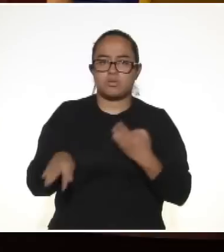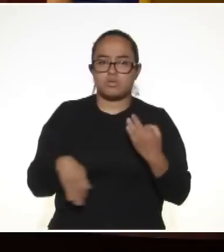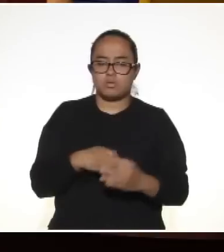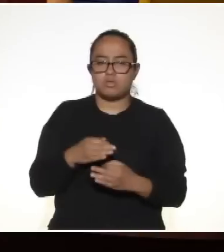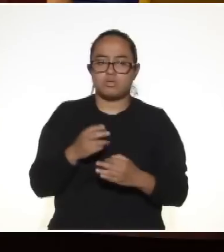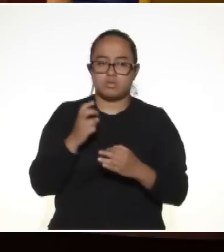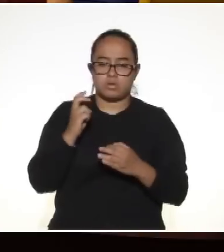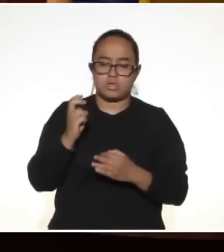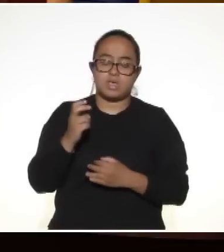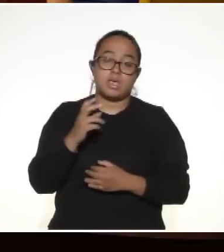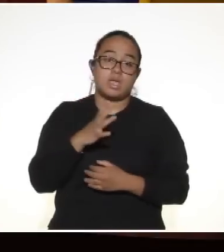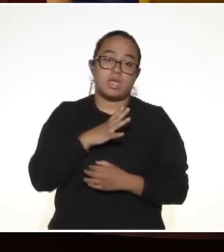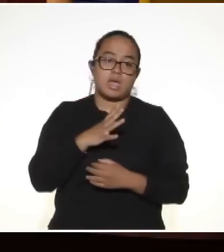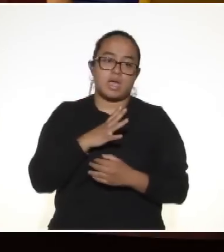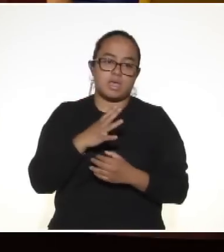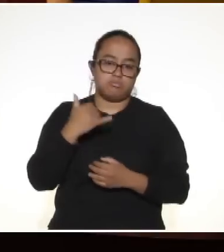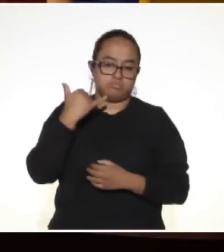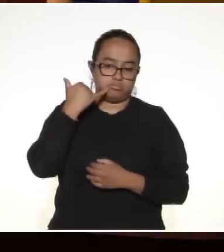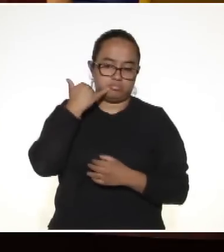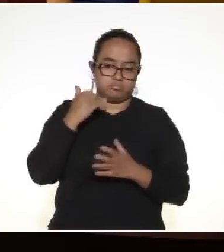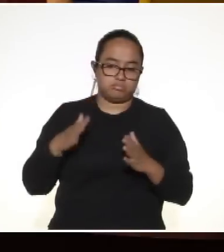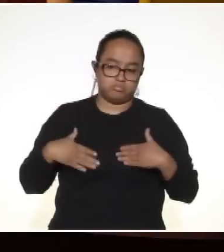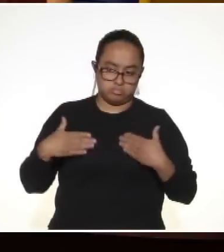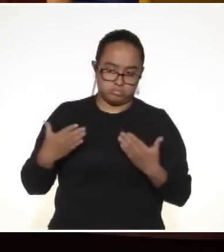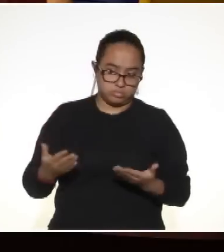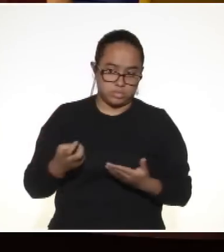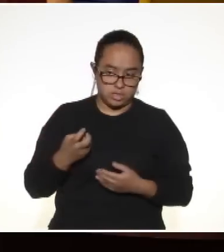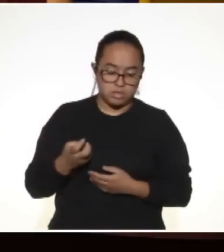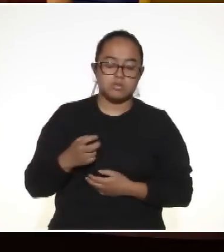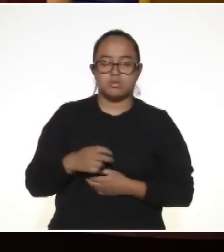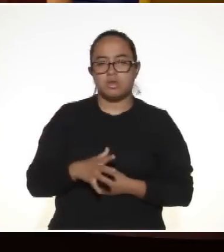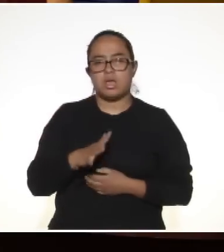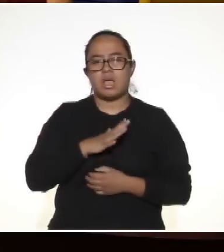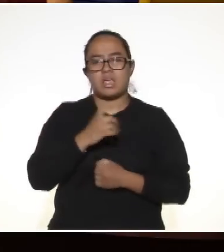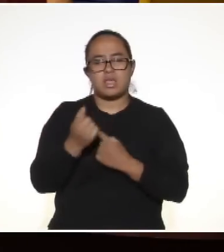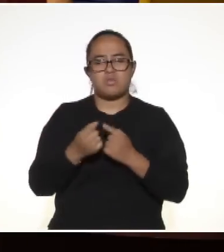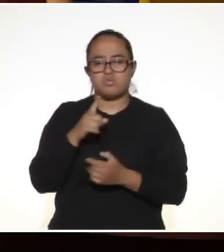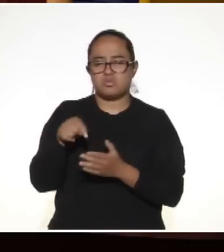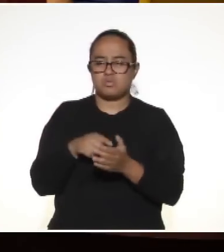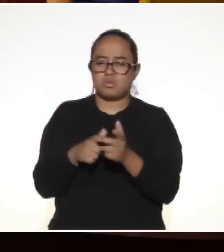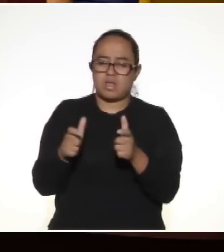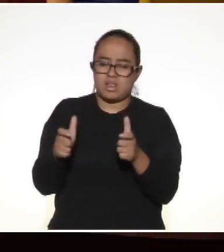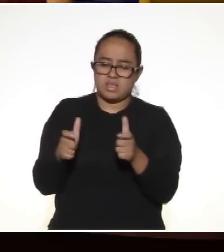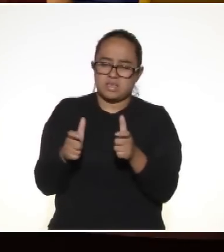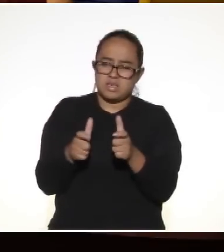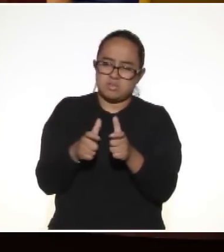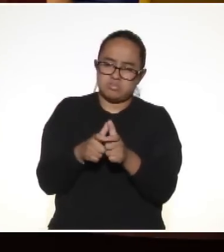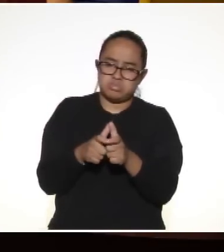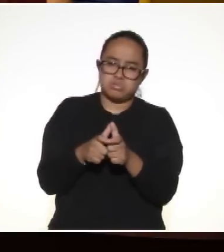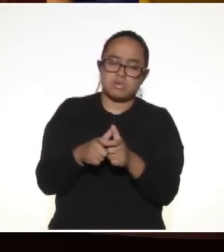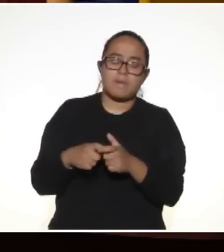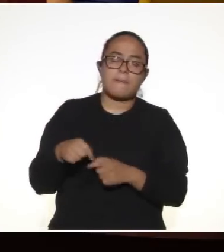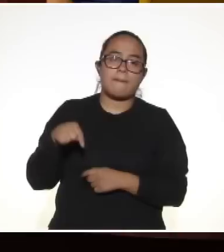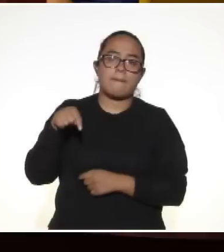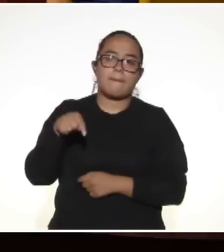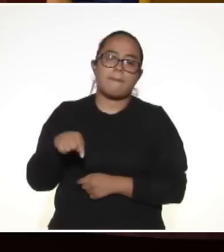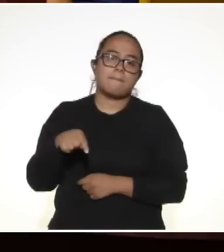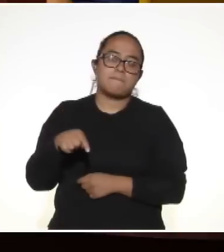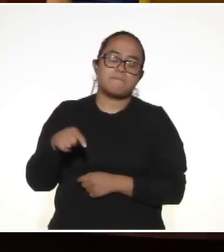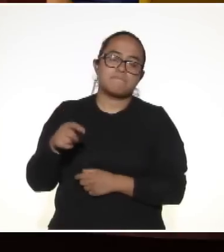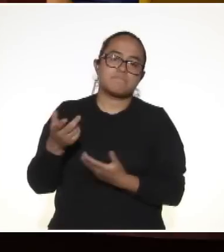red de teléfono confiable. Hay poblaciones mucho más pequeñas que tienen pues una respuesta